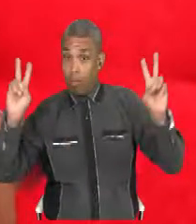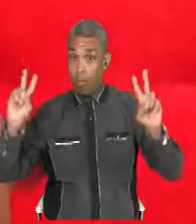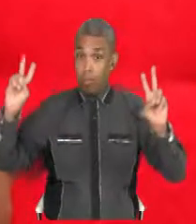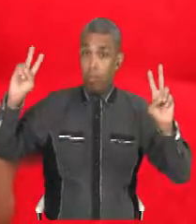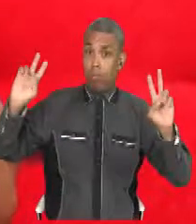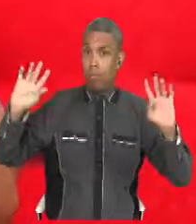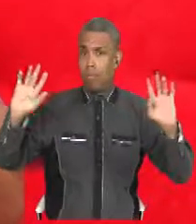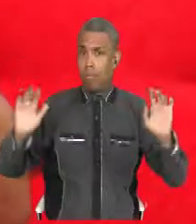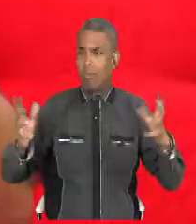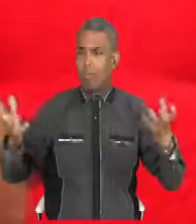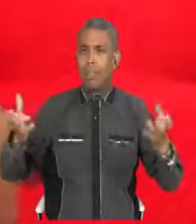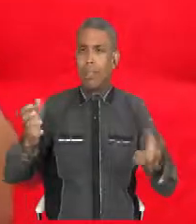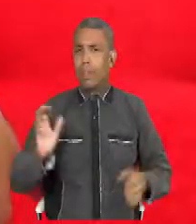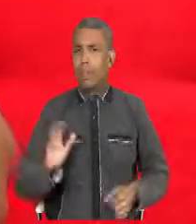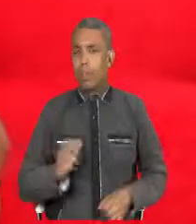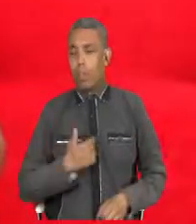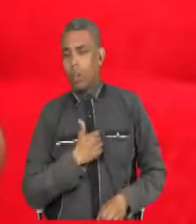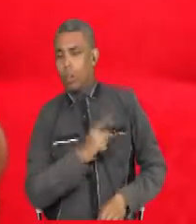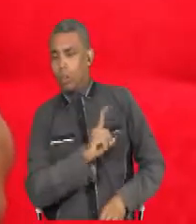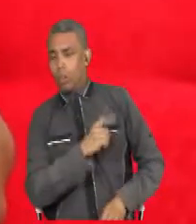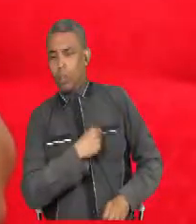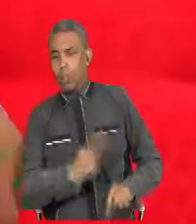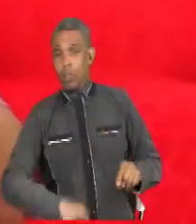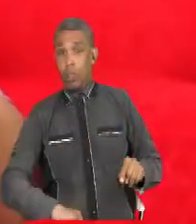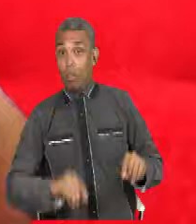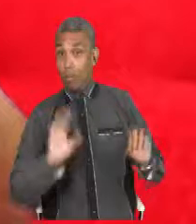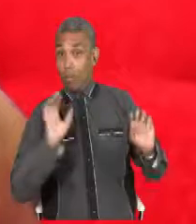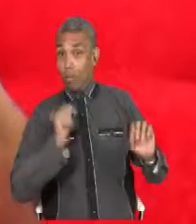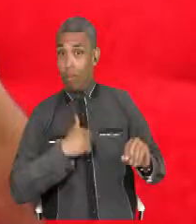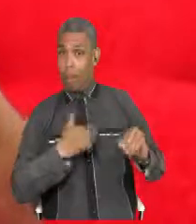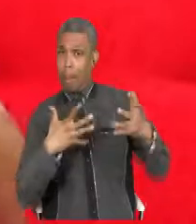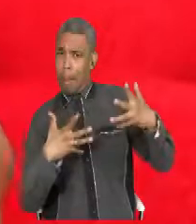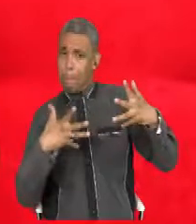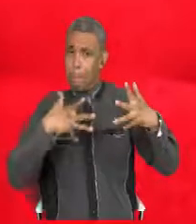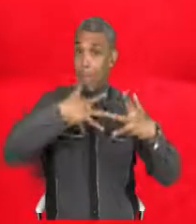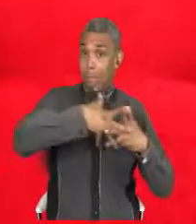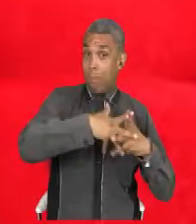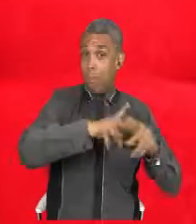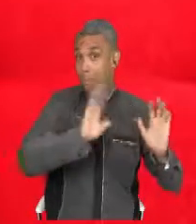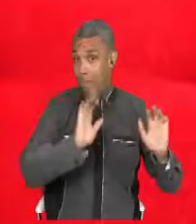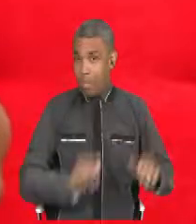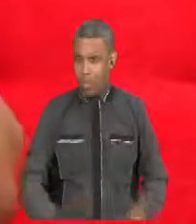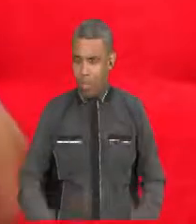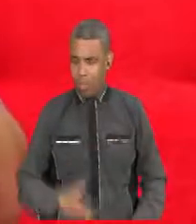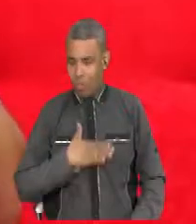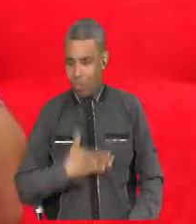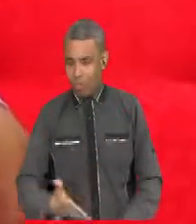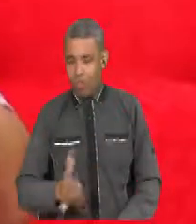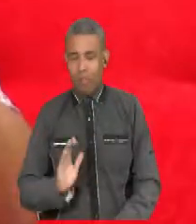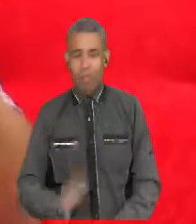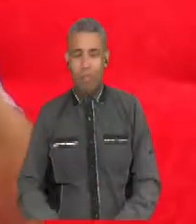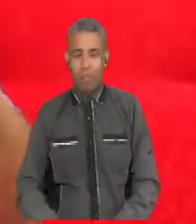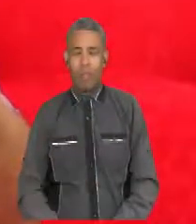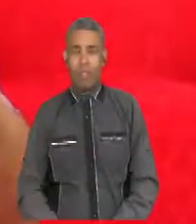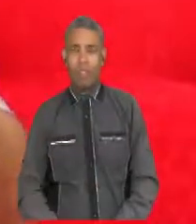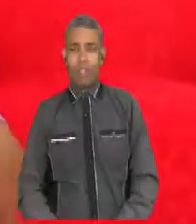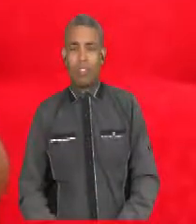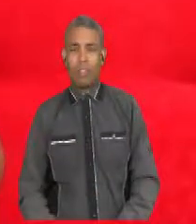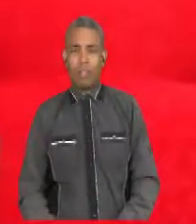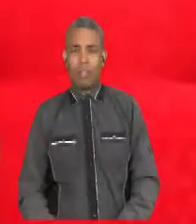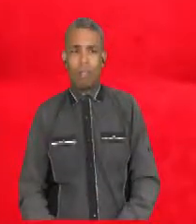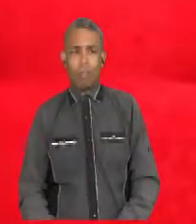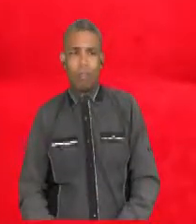que en esta noche me hagas tu merengue. Entonces uno tenía que adaptarse a lo que el local... Adaptarse a los diferentes géneros. Exacto, o a lo que la gente quería